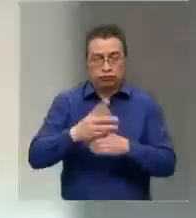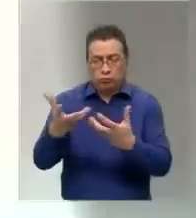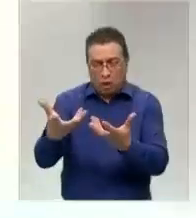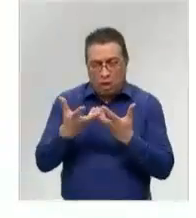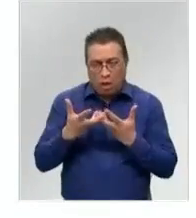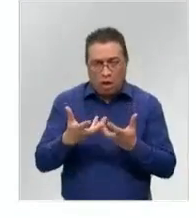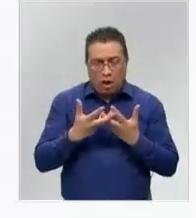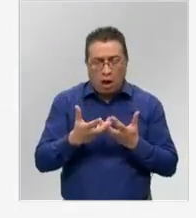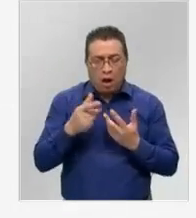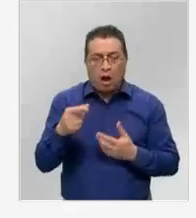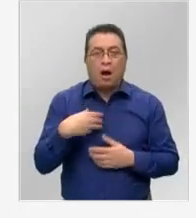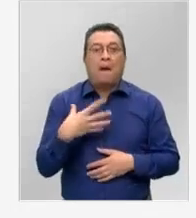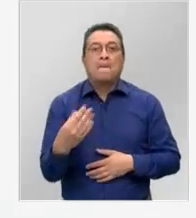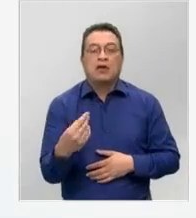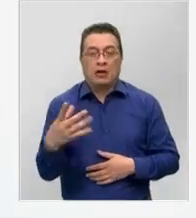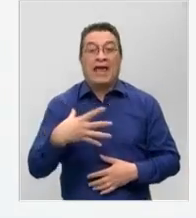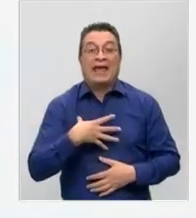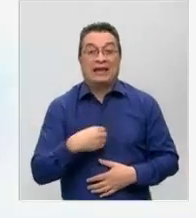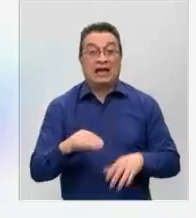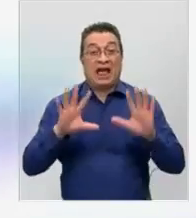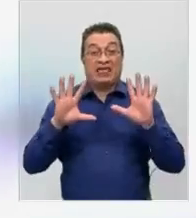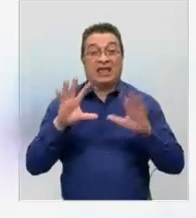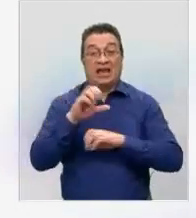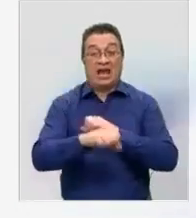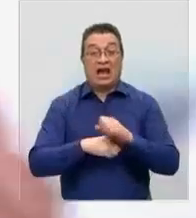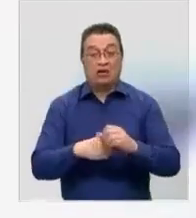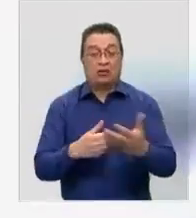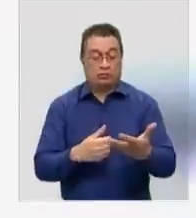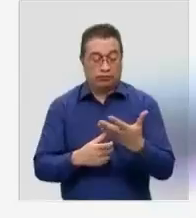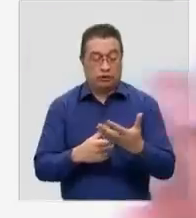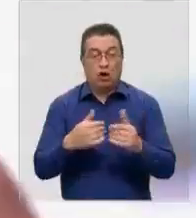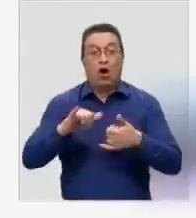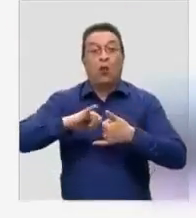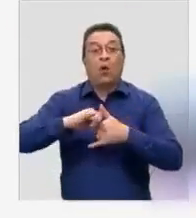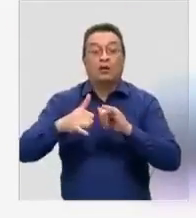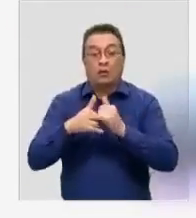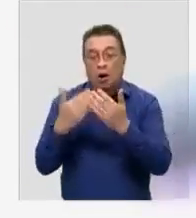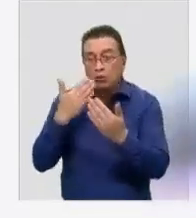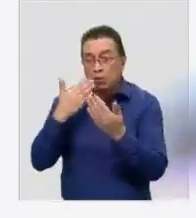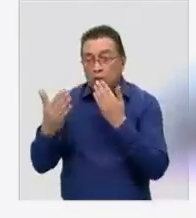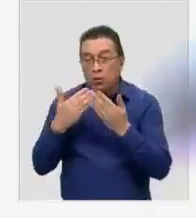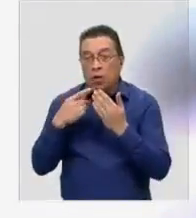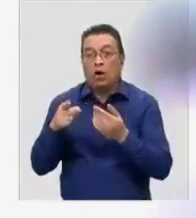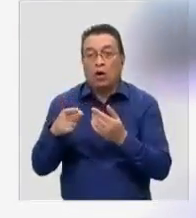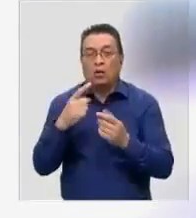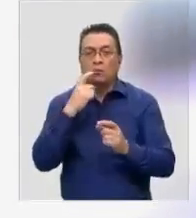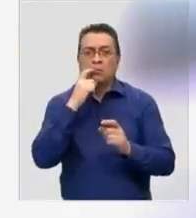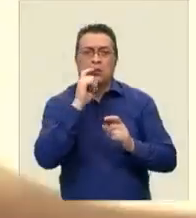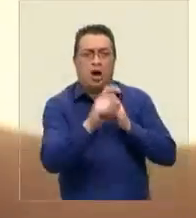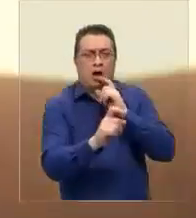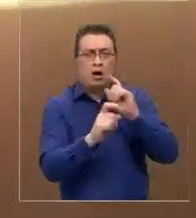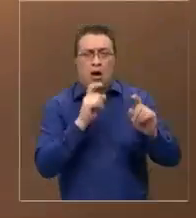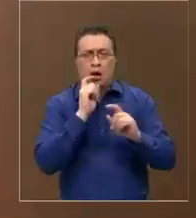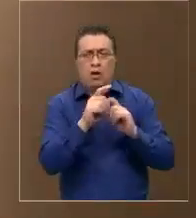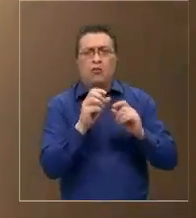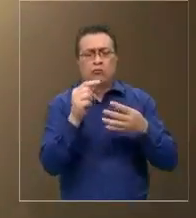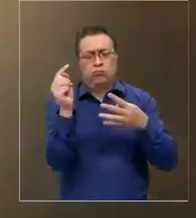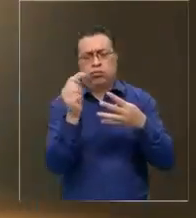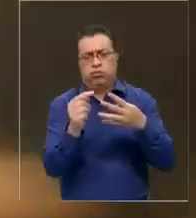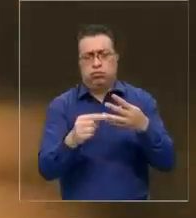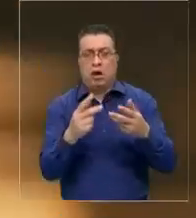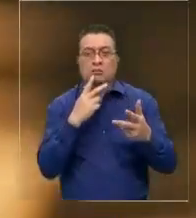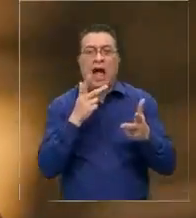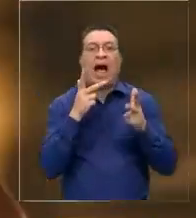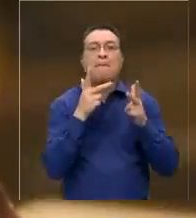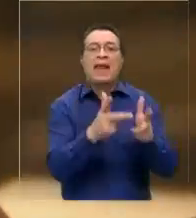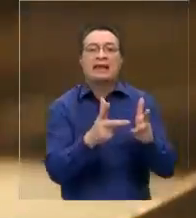provocaba. Su hija de 10 años le mostró una conversación de WhatsApp que deja en evidencia los insultos, descalificaciones y